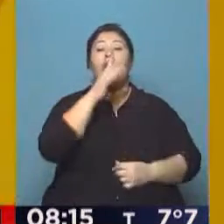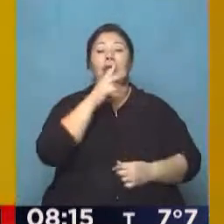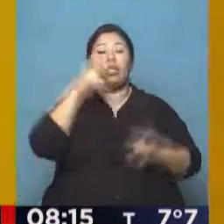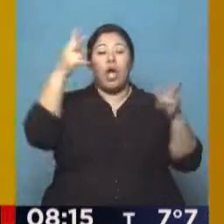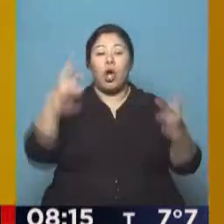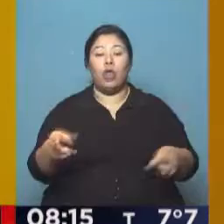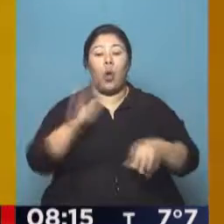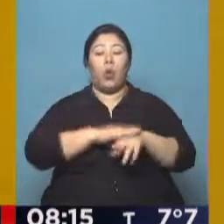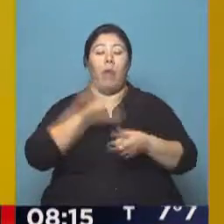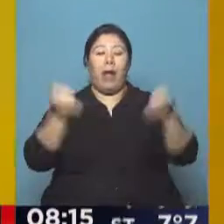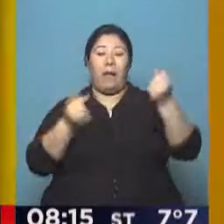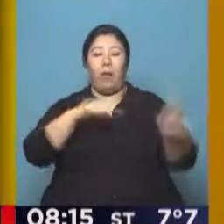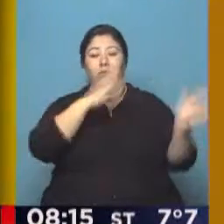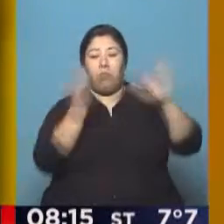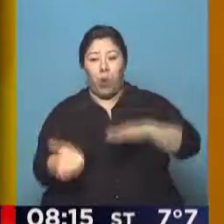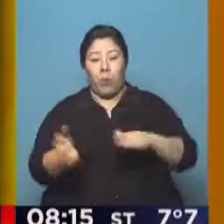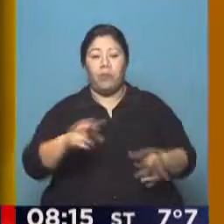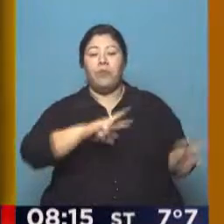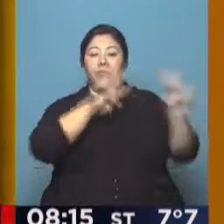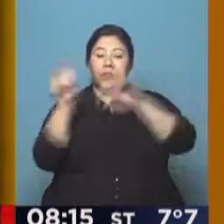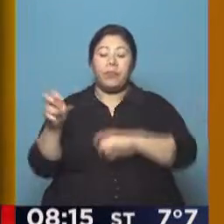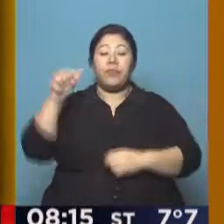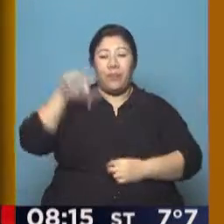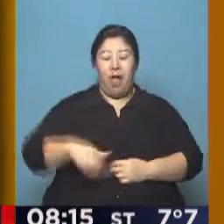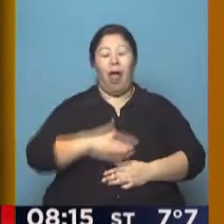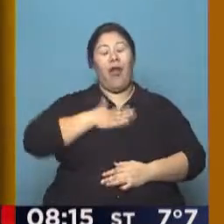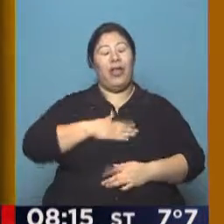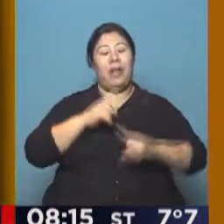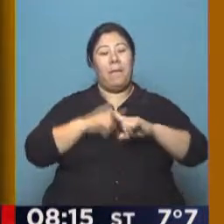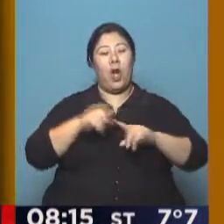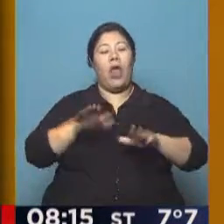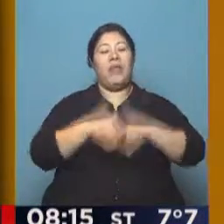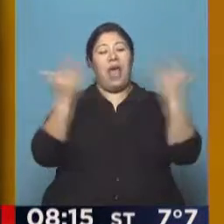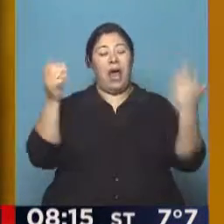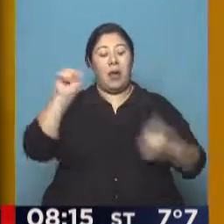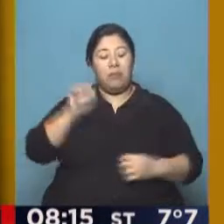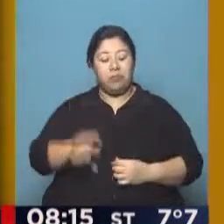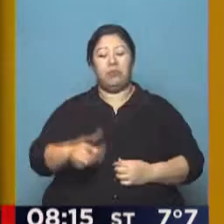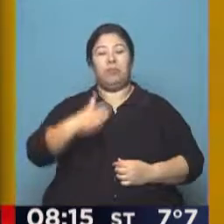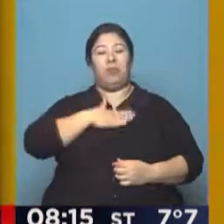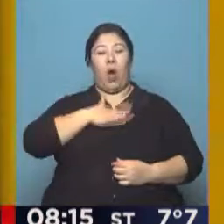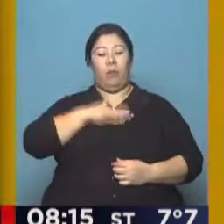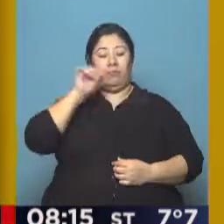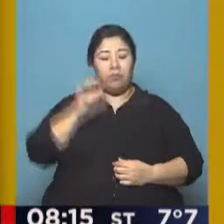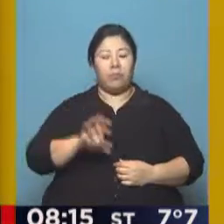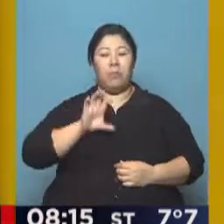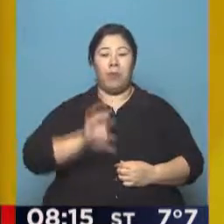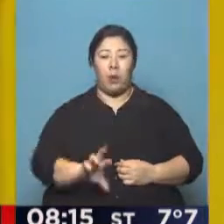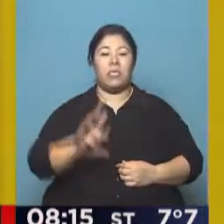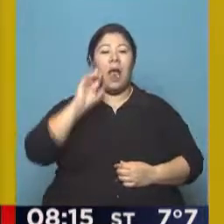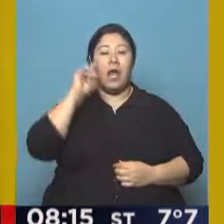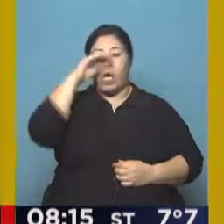Y tengo el placer de presentar a mi provincia, a Río Negro. Saludos a todos, especialmente a la ciudad de General